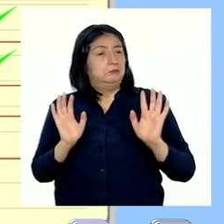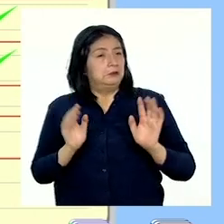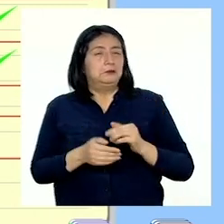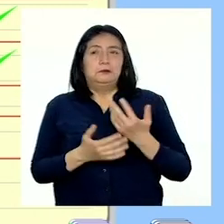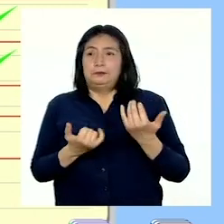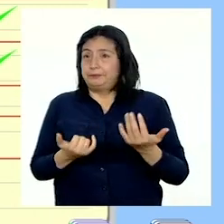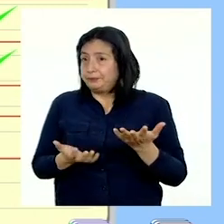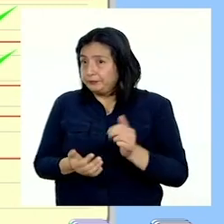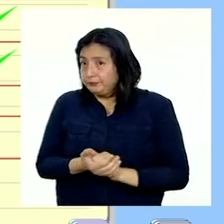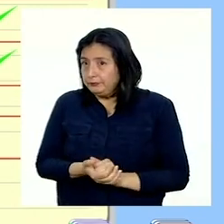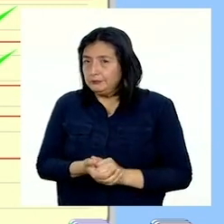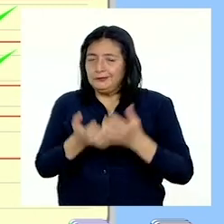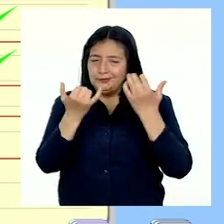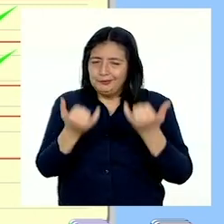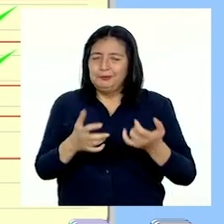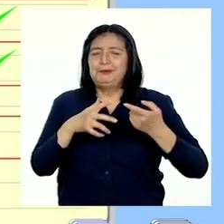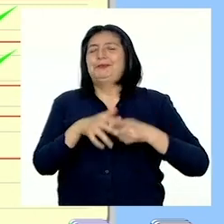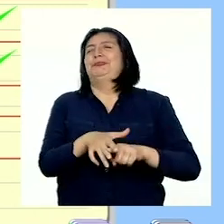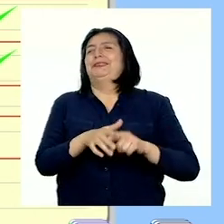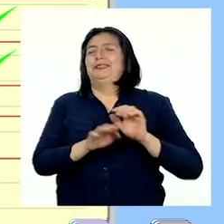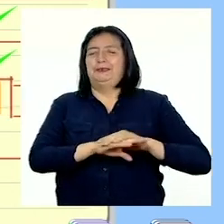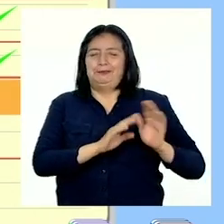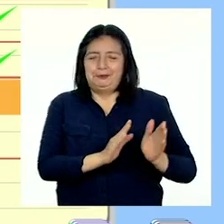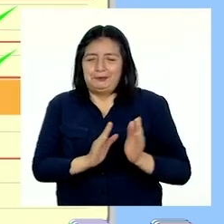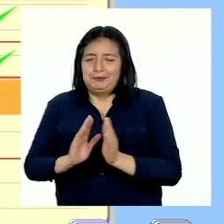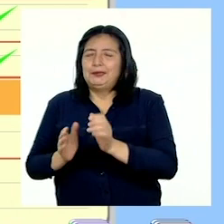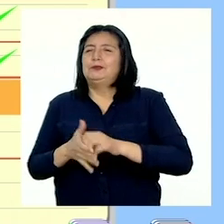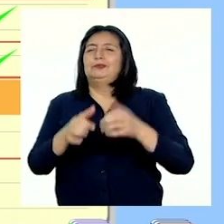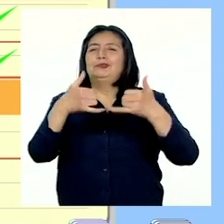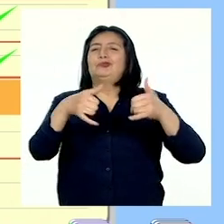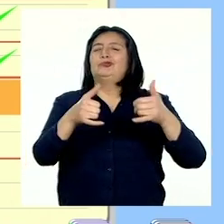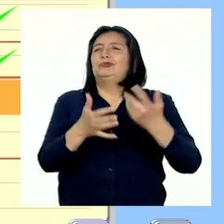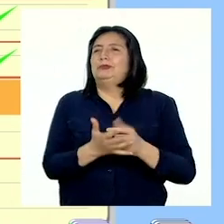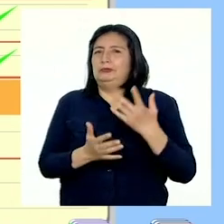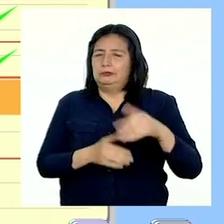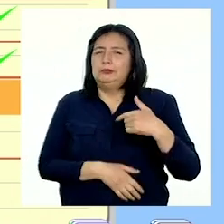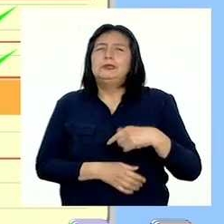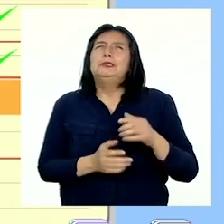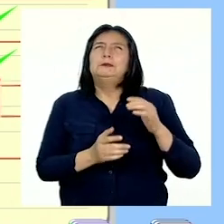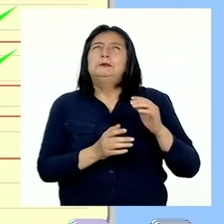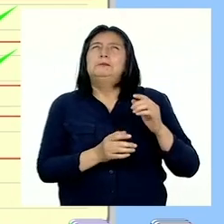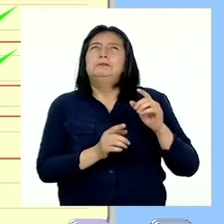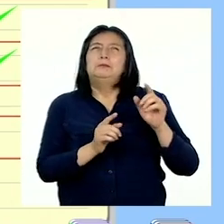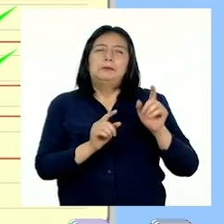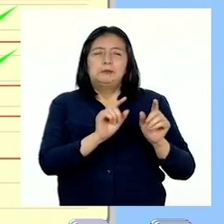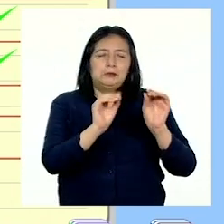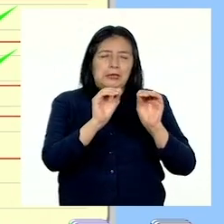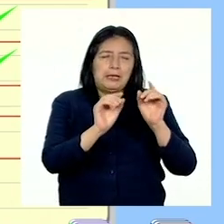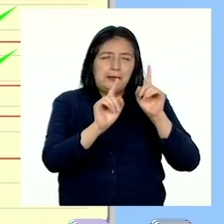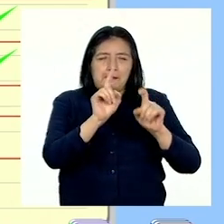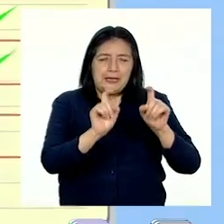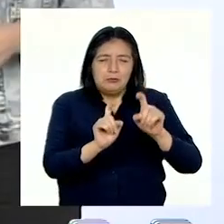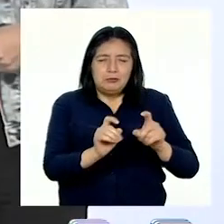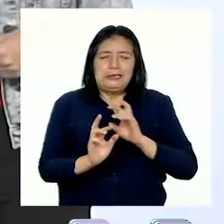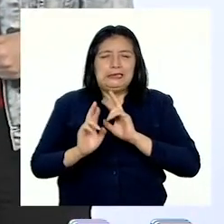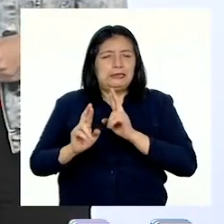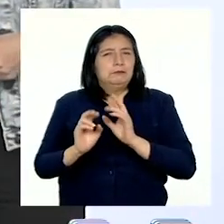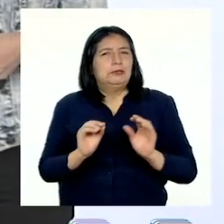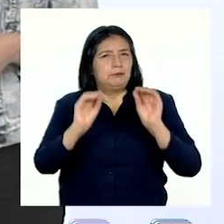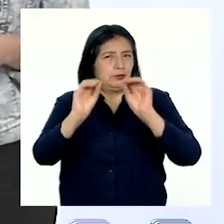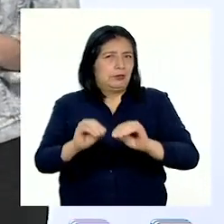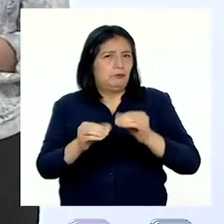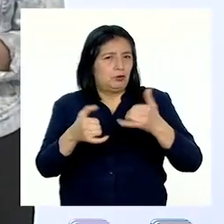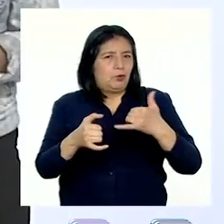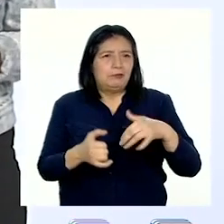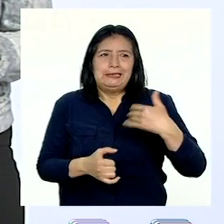Bueno, entonces, hoy comenzaremos la preparación de nuestro juego planificando las preguntas y respuestas que incluiremos en él.